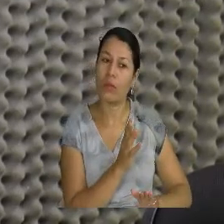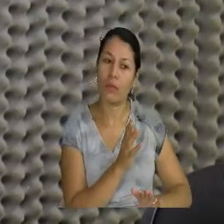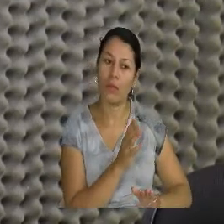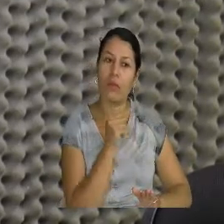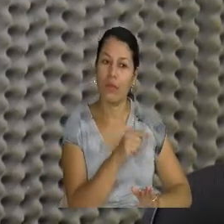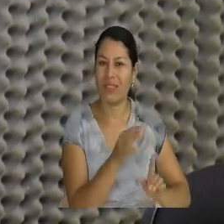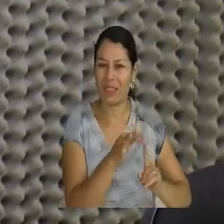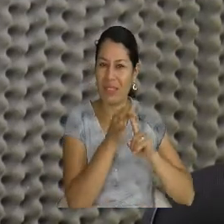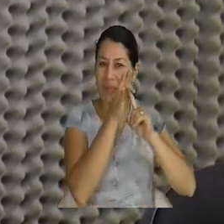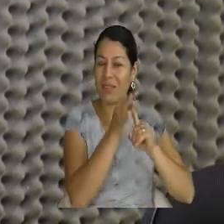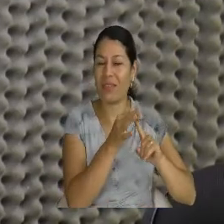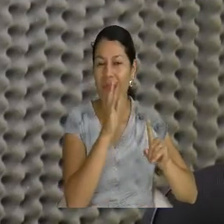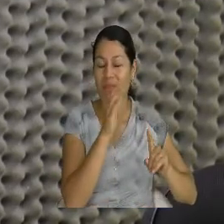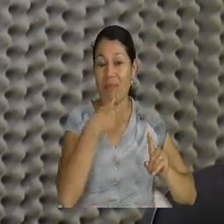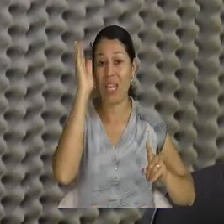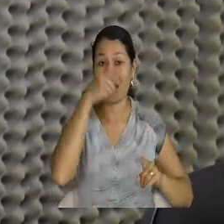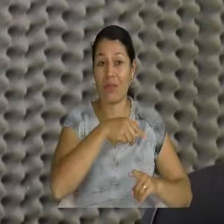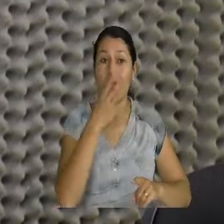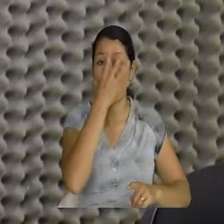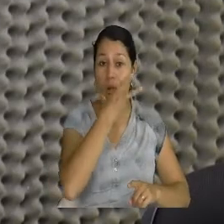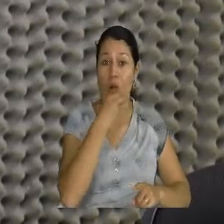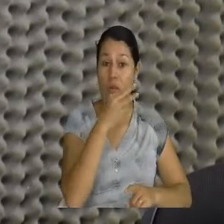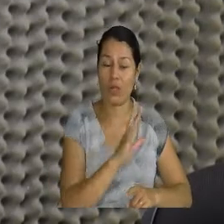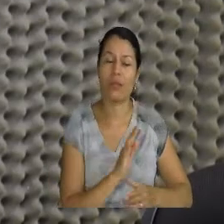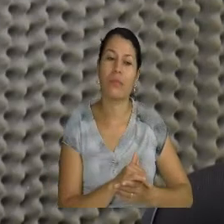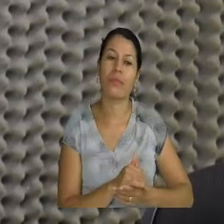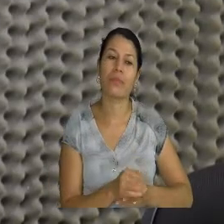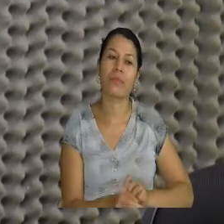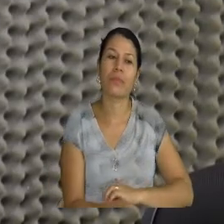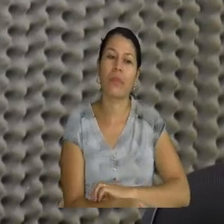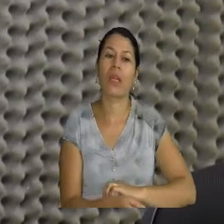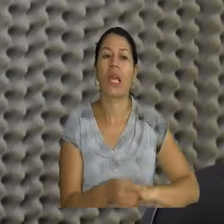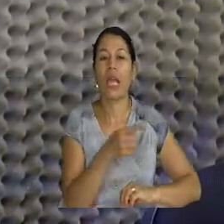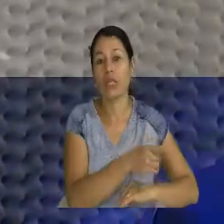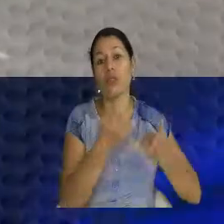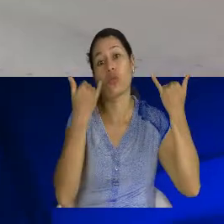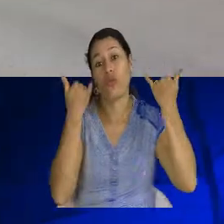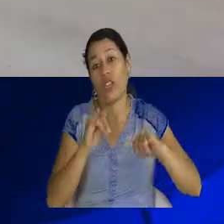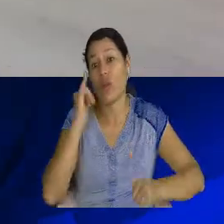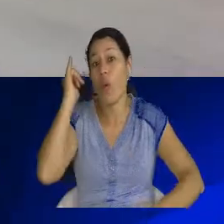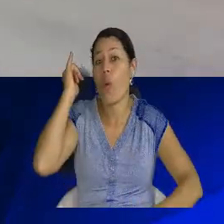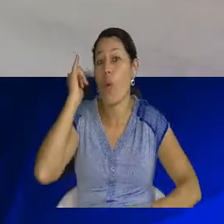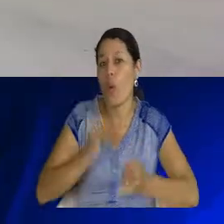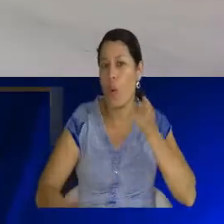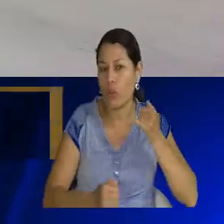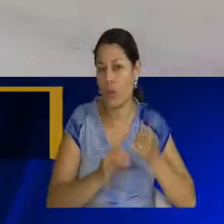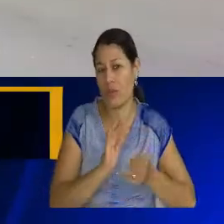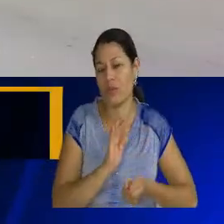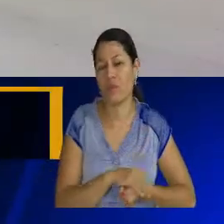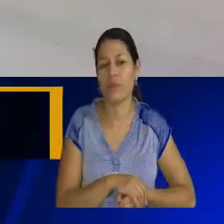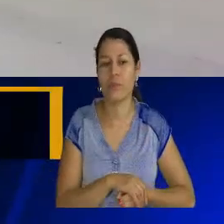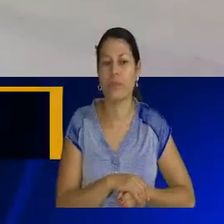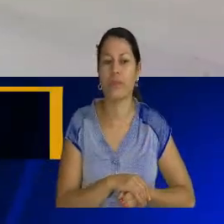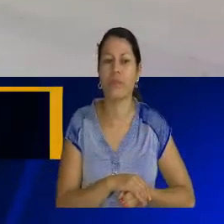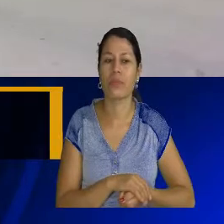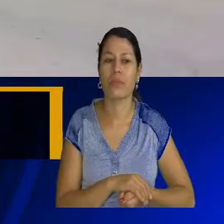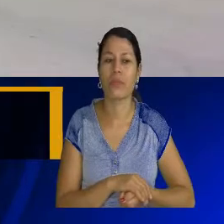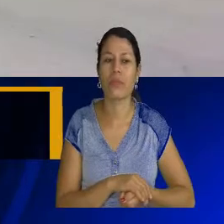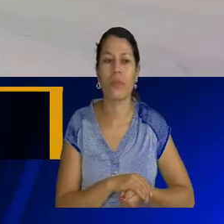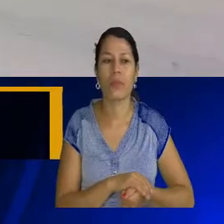tipo de actos y ellos van a cerrar el desfile. Entonces, este año no la cierra el